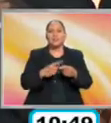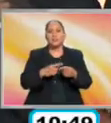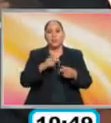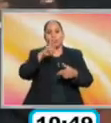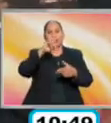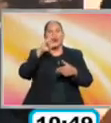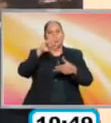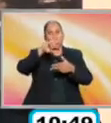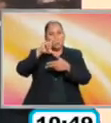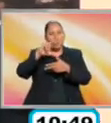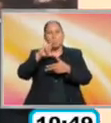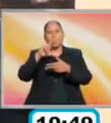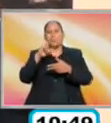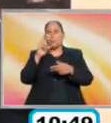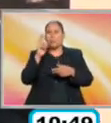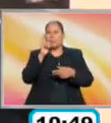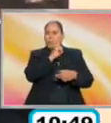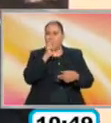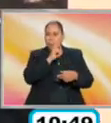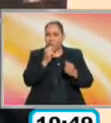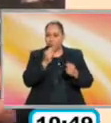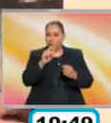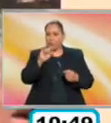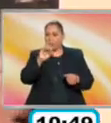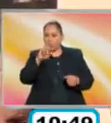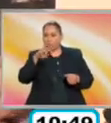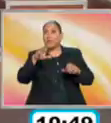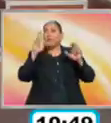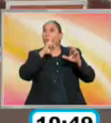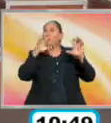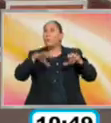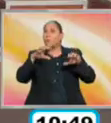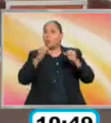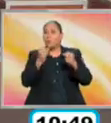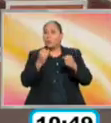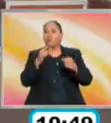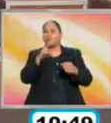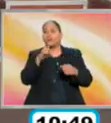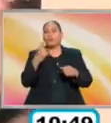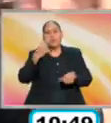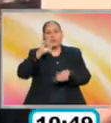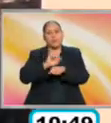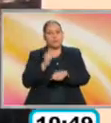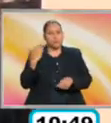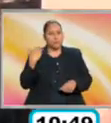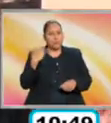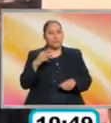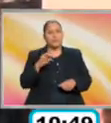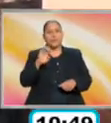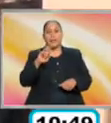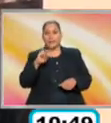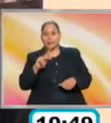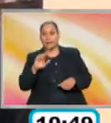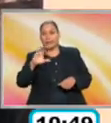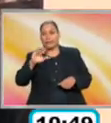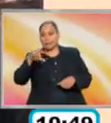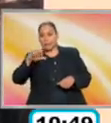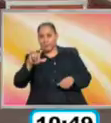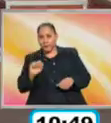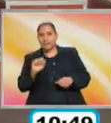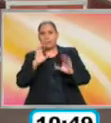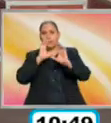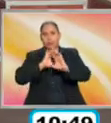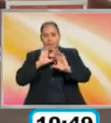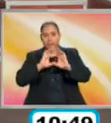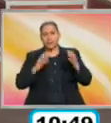es el último trabajo que lanzamos hace aproximadamente una semana, ¿no? Ajá. Es producido por Eric Canales, cantante y guitarrista